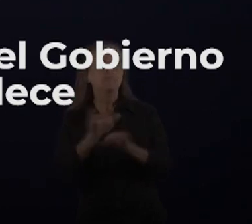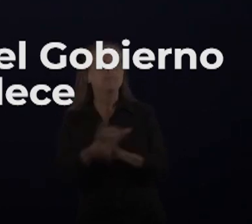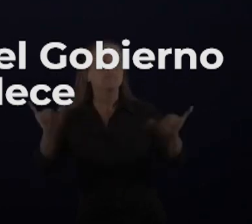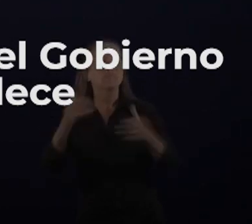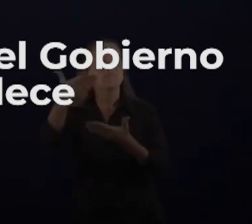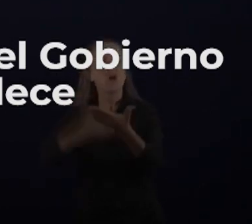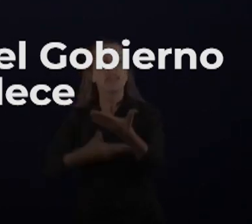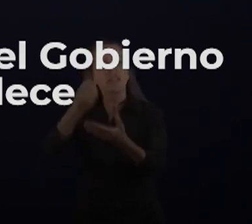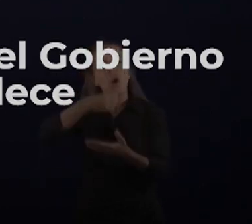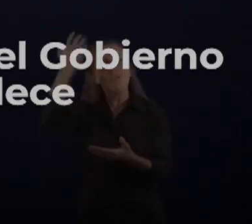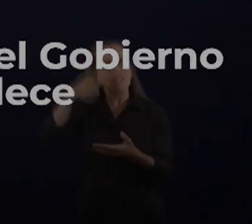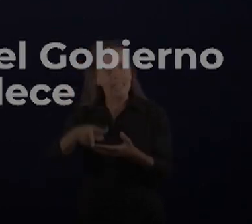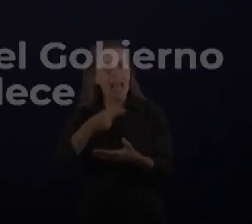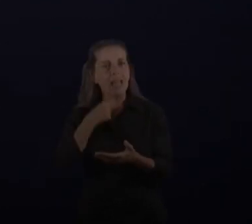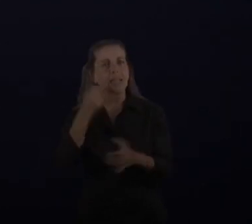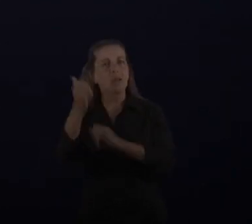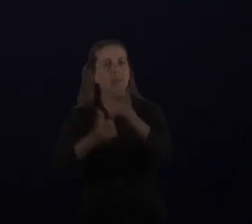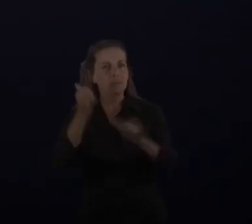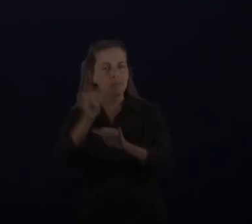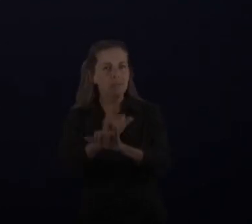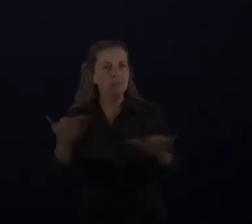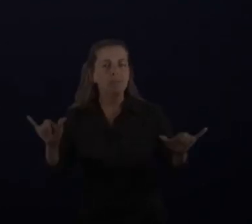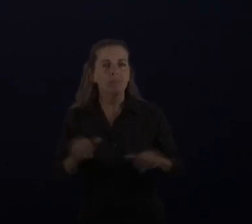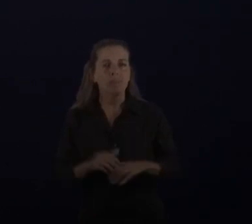boletín oficial, quiero informarles